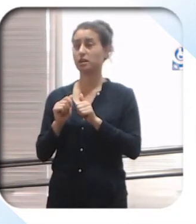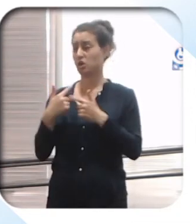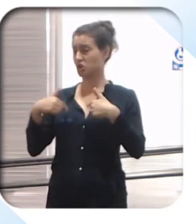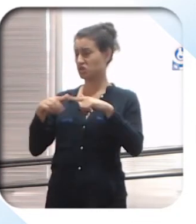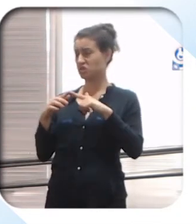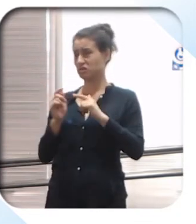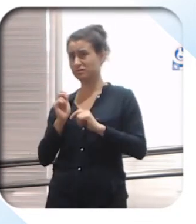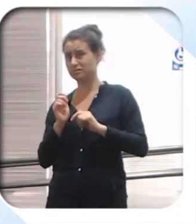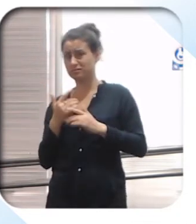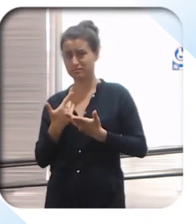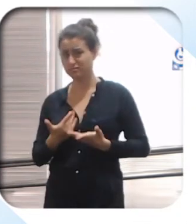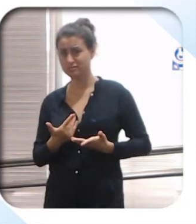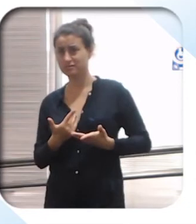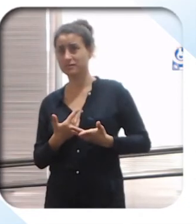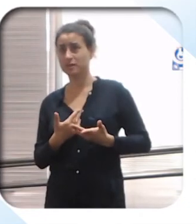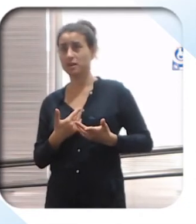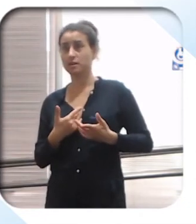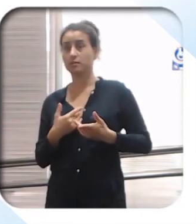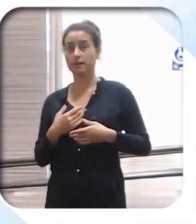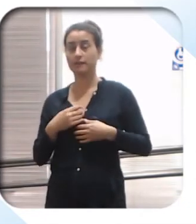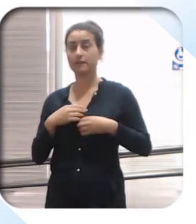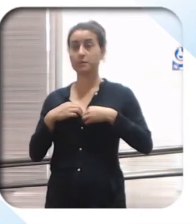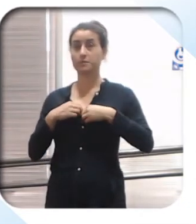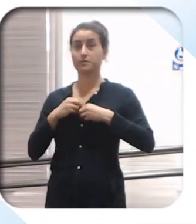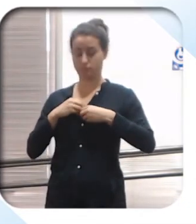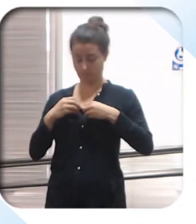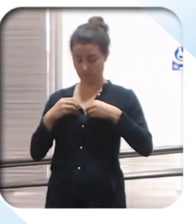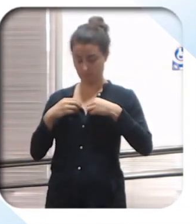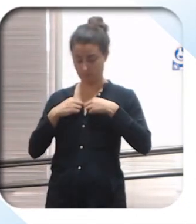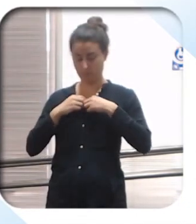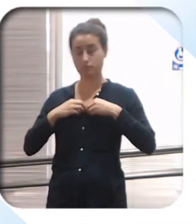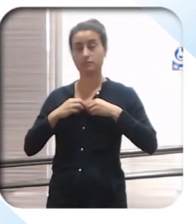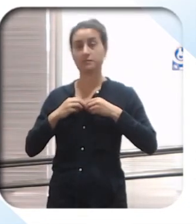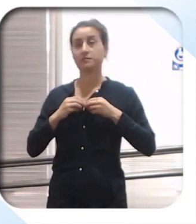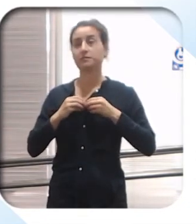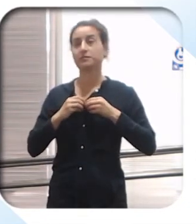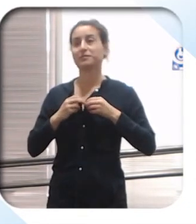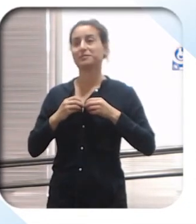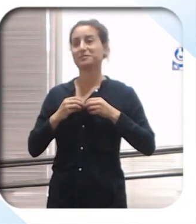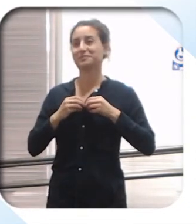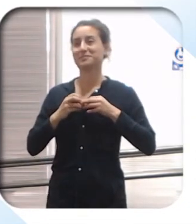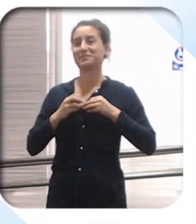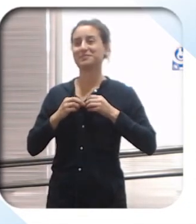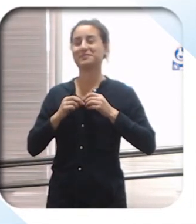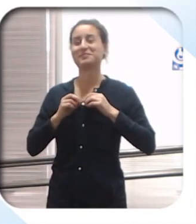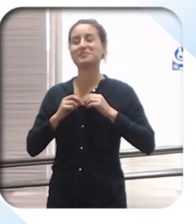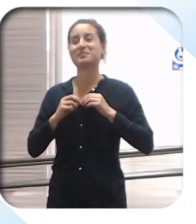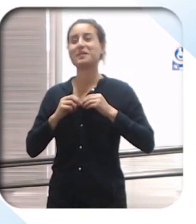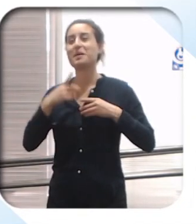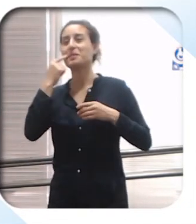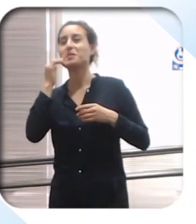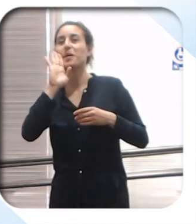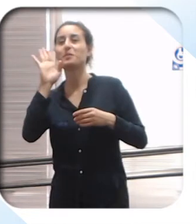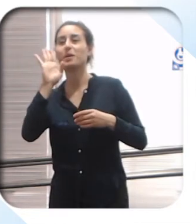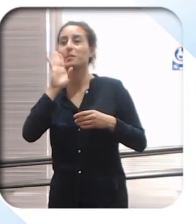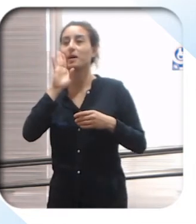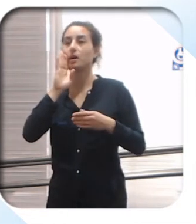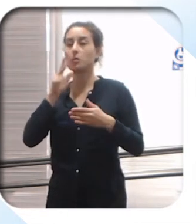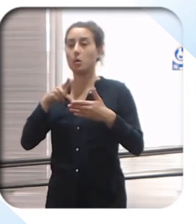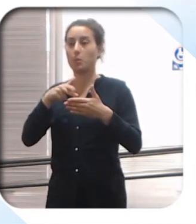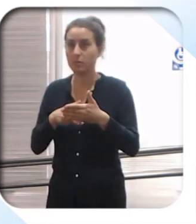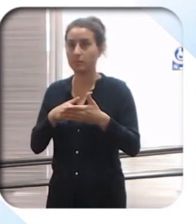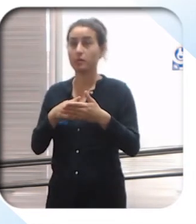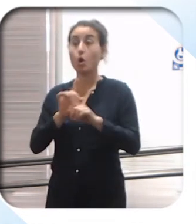somos nosotros para intentar? Porque hablamos de los padres a veces cuando restringen, pero también están los padres que llevan al